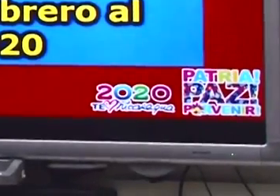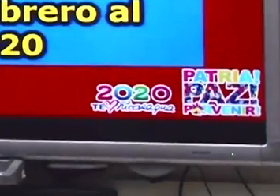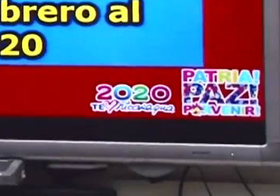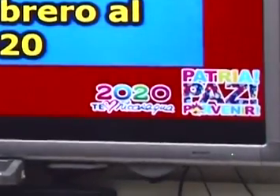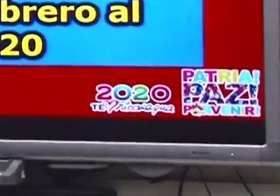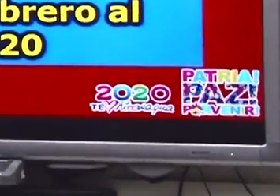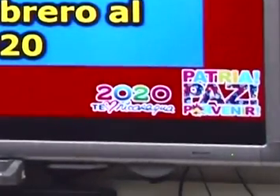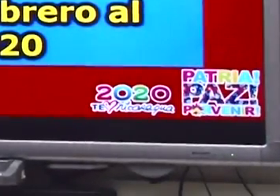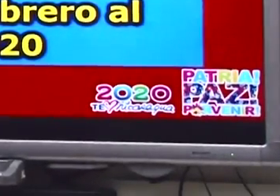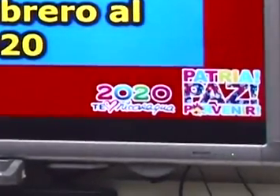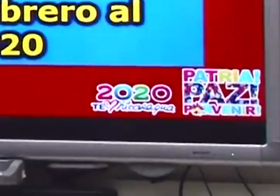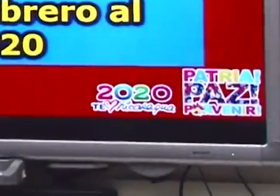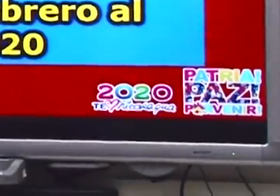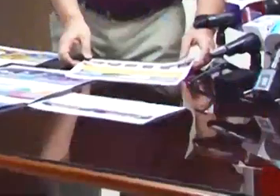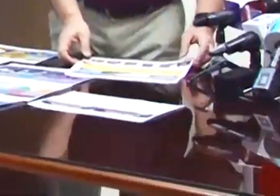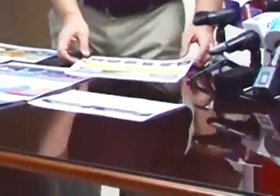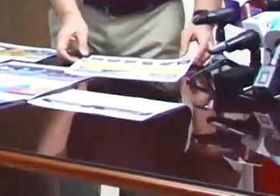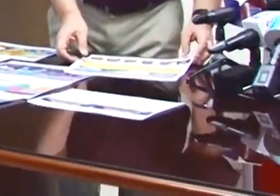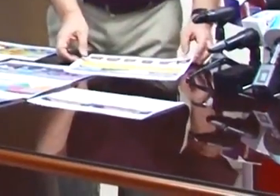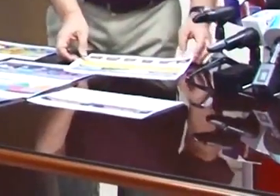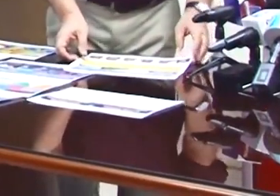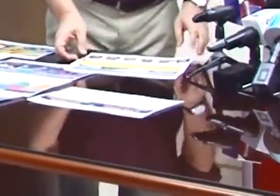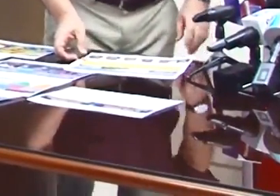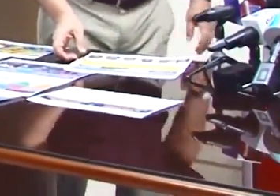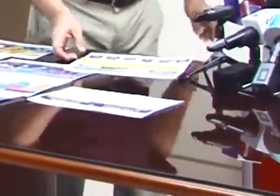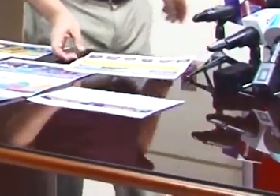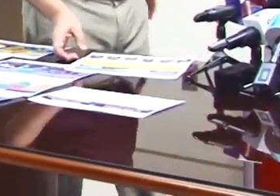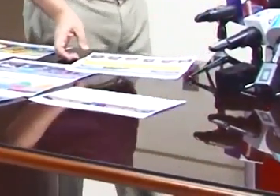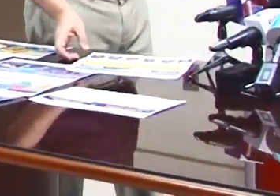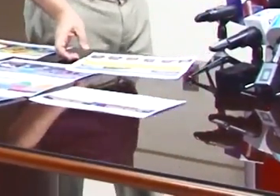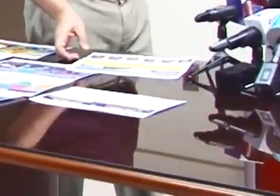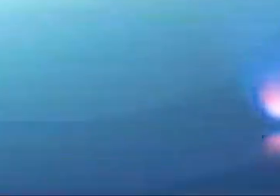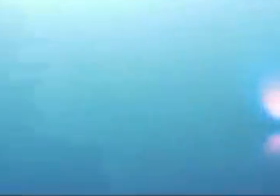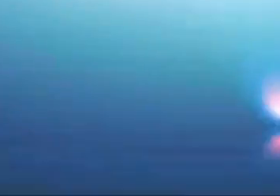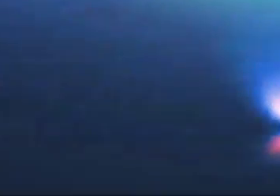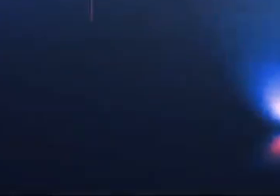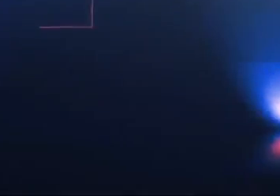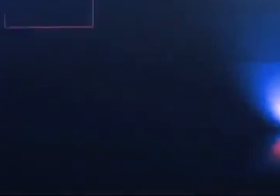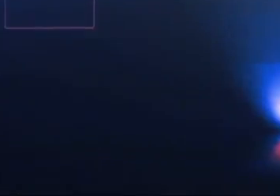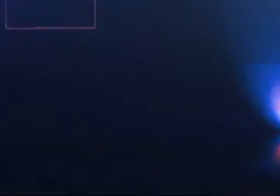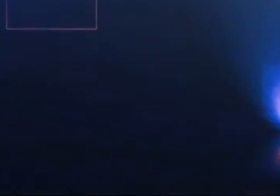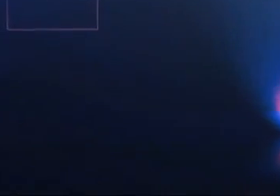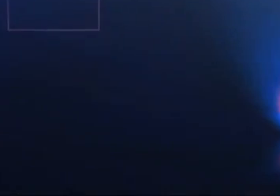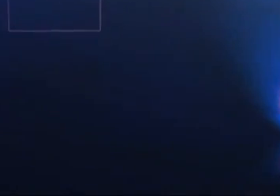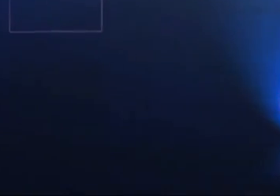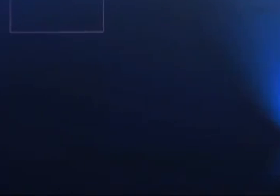El presidente ejecutivo de Natrel anunció la llegada de 13 especialistas.